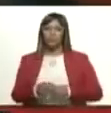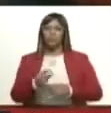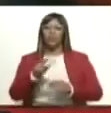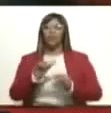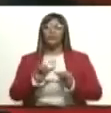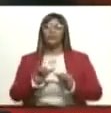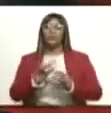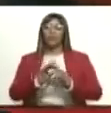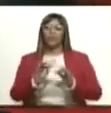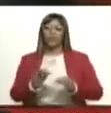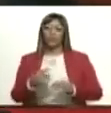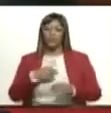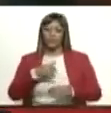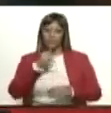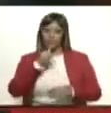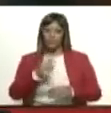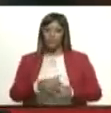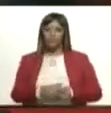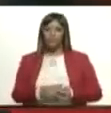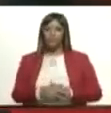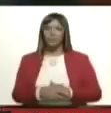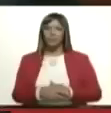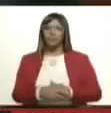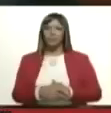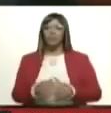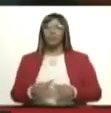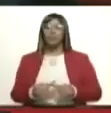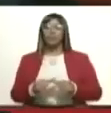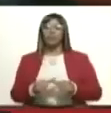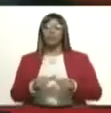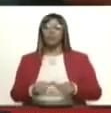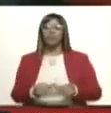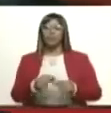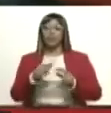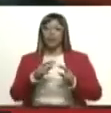Del mismo modo, le informo que se continuó